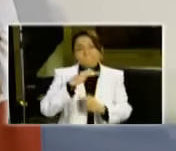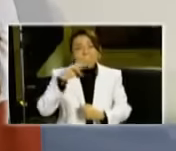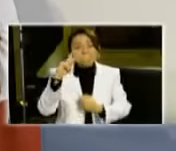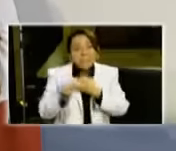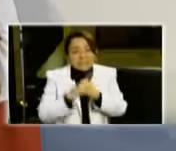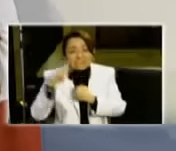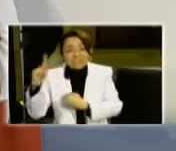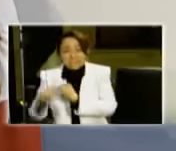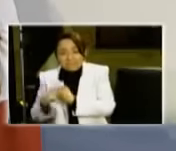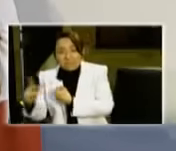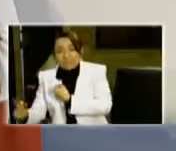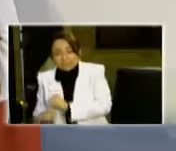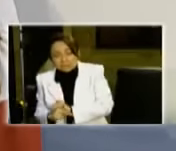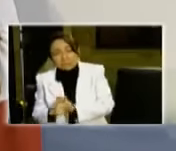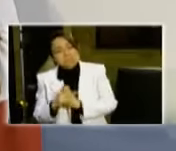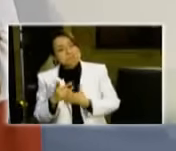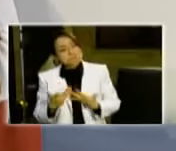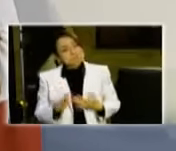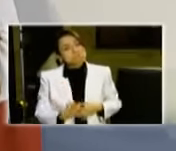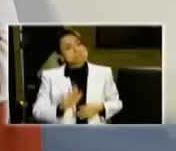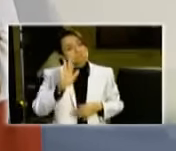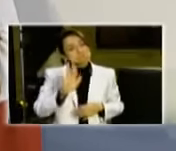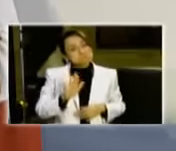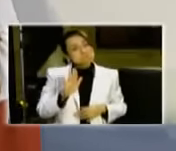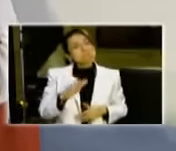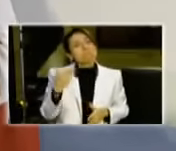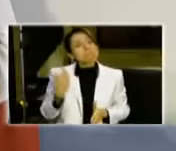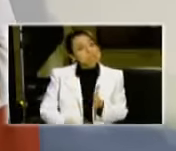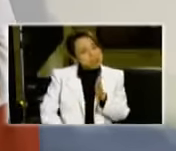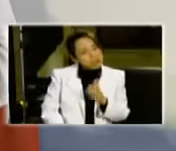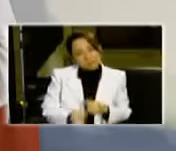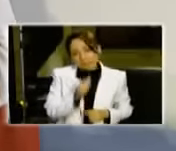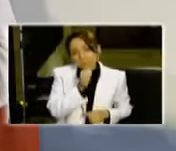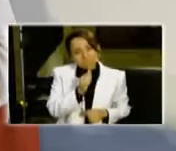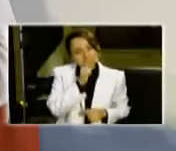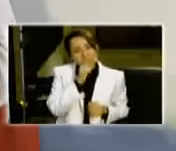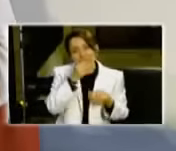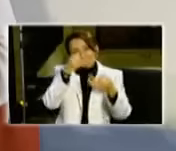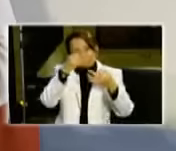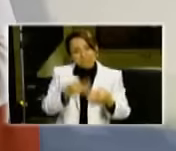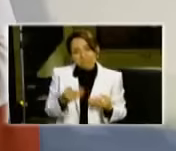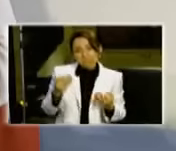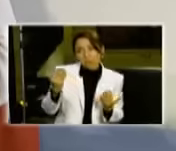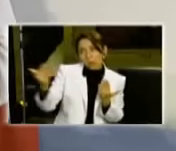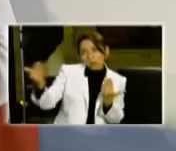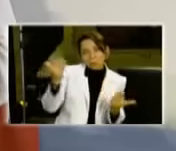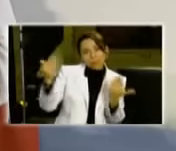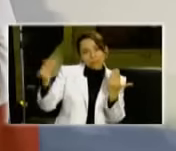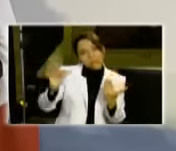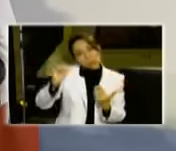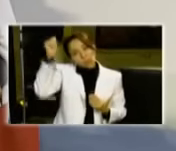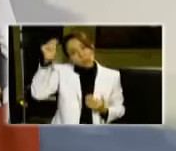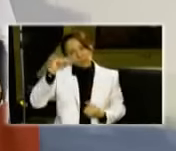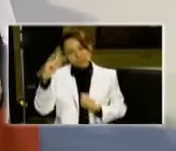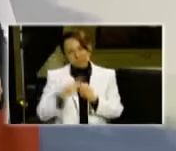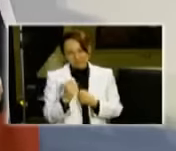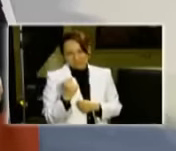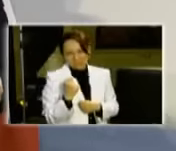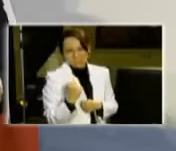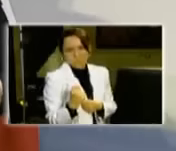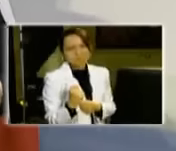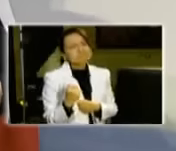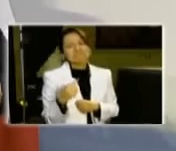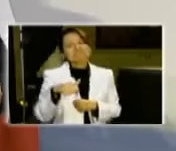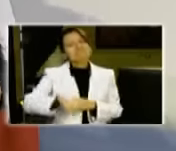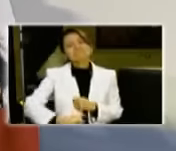pequeños comparativamente con la mayor parte de los países del mundo. Su participación al Producto Geográfico Bruto de nuestros